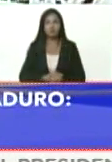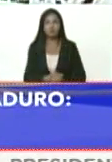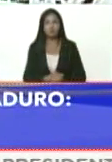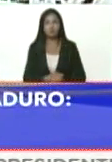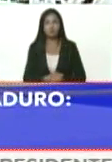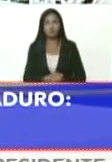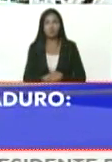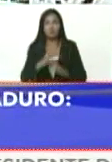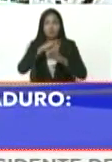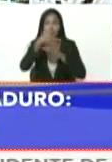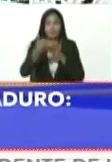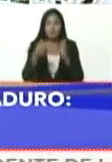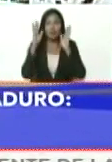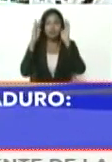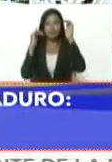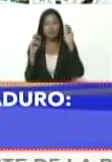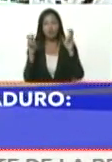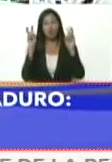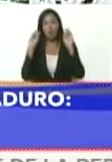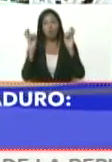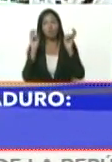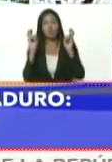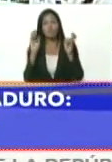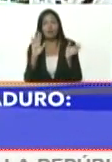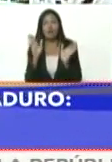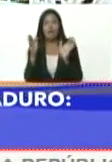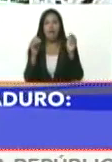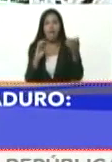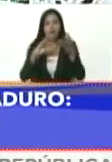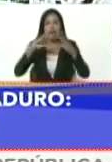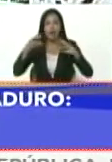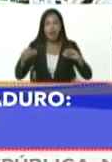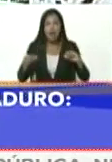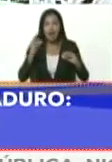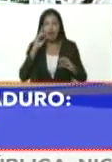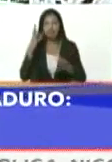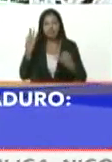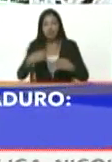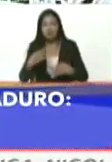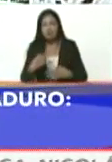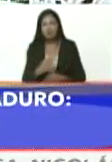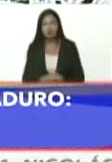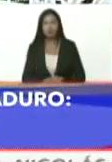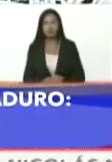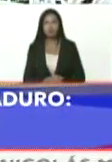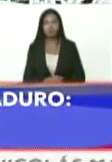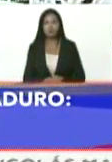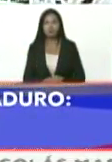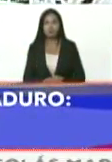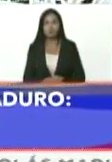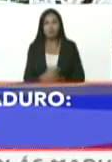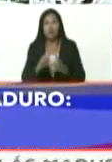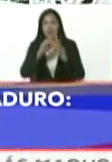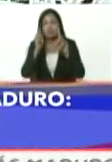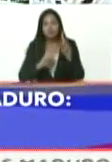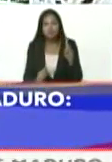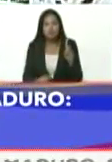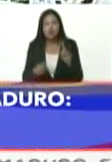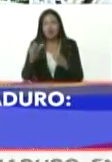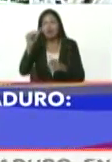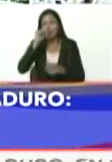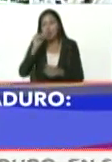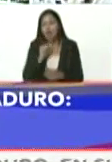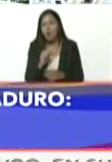Hace un plan para atender los temas. El CLAP, la seguridad, el agua, la electricidad, el